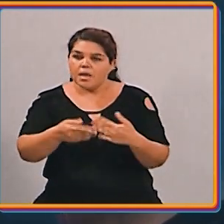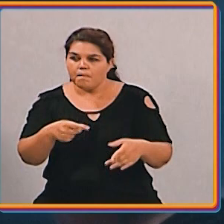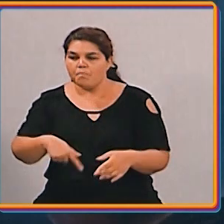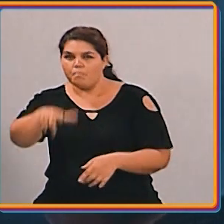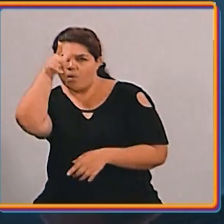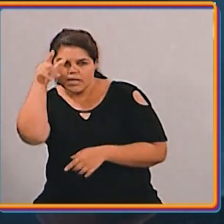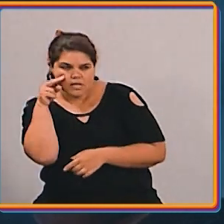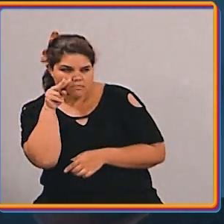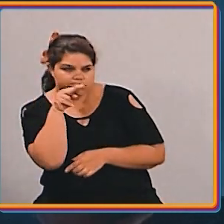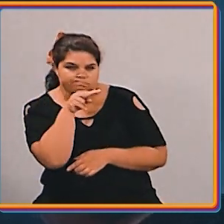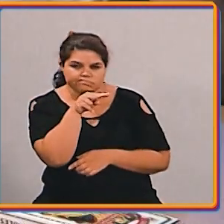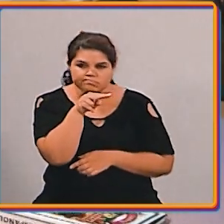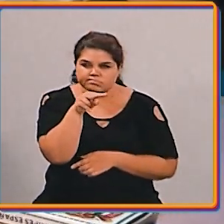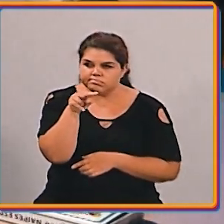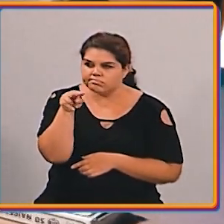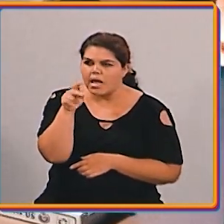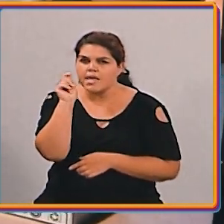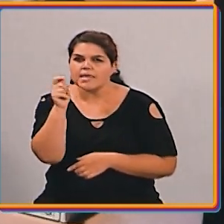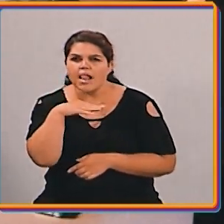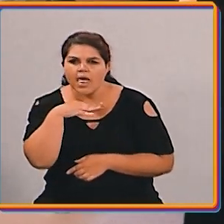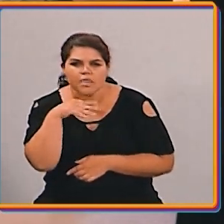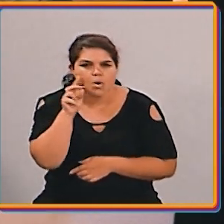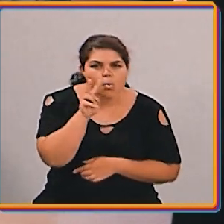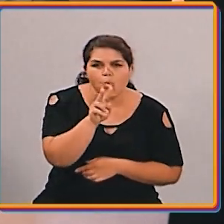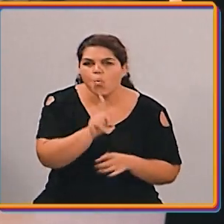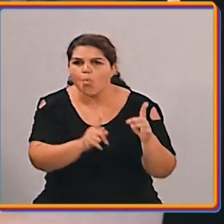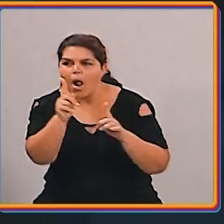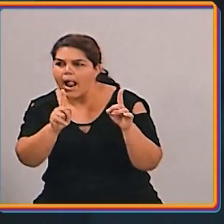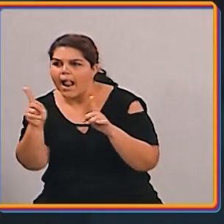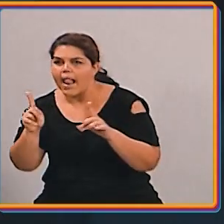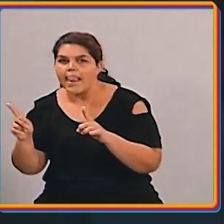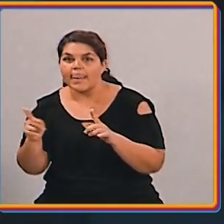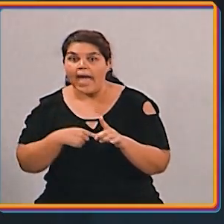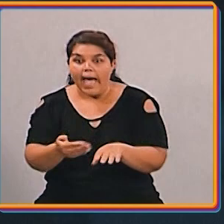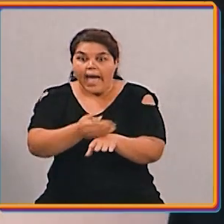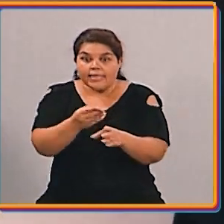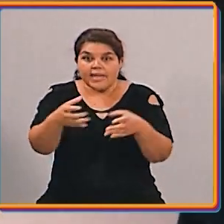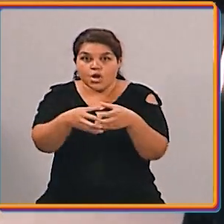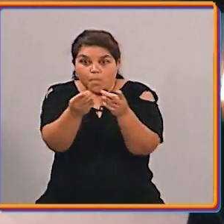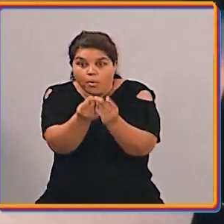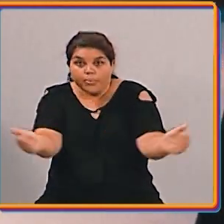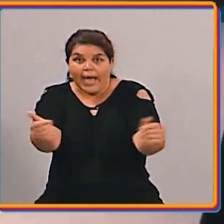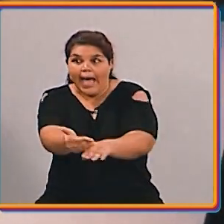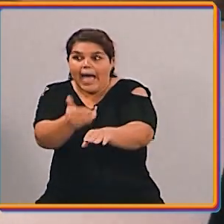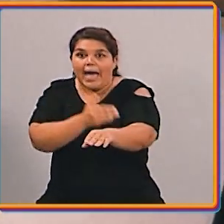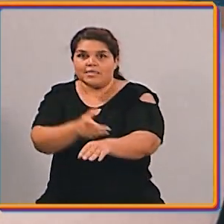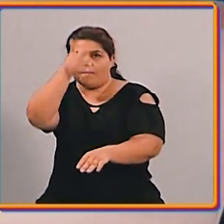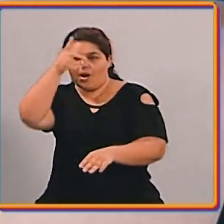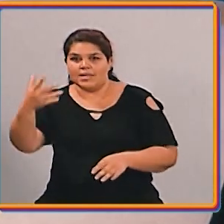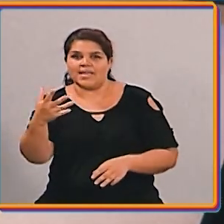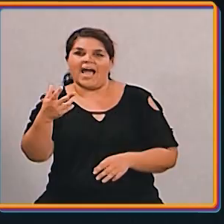la policía deberá prestar mucha atención y descubrir quién es el ladrón oculto antes de que elimine a todo el grupo.